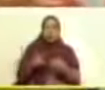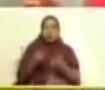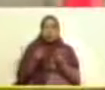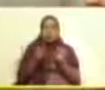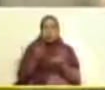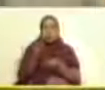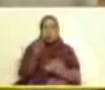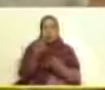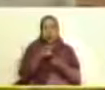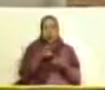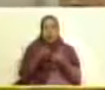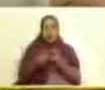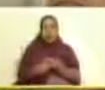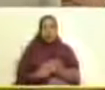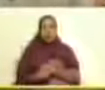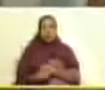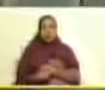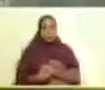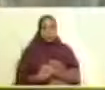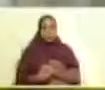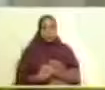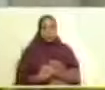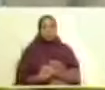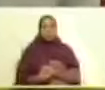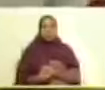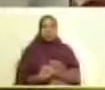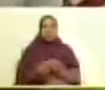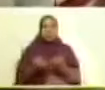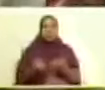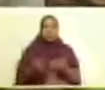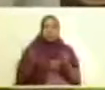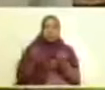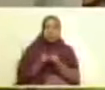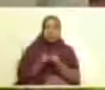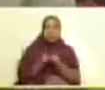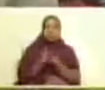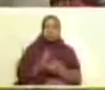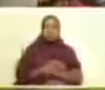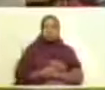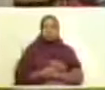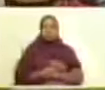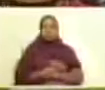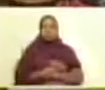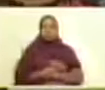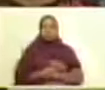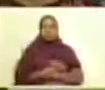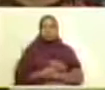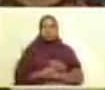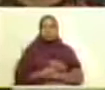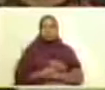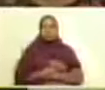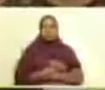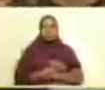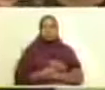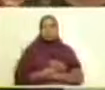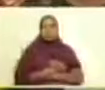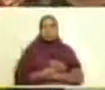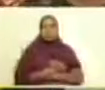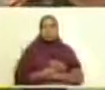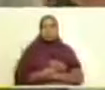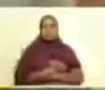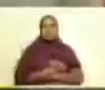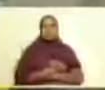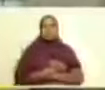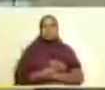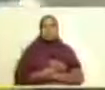siete transformaciones. Así que me ahorro esto, presidente, para dedicar